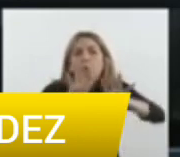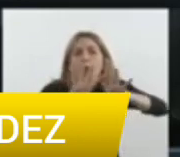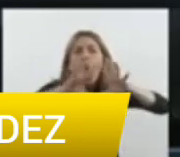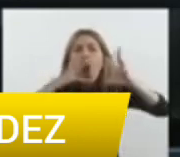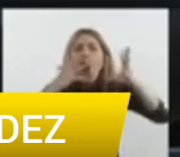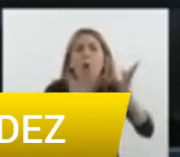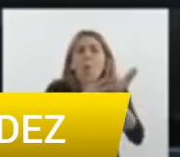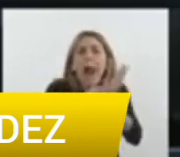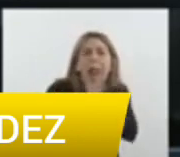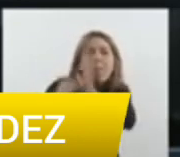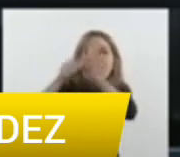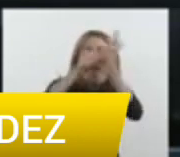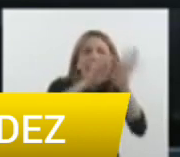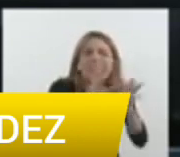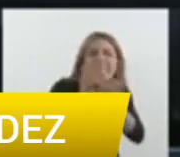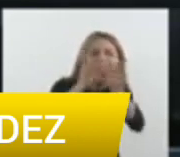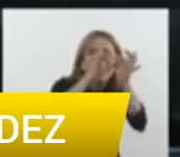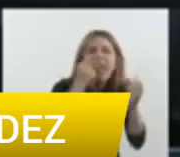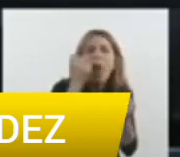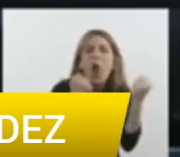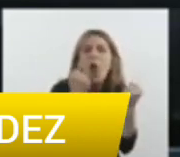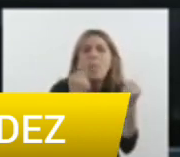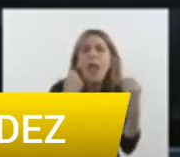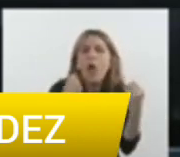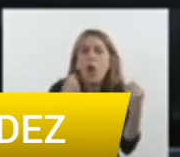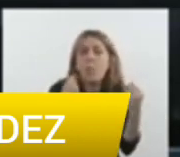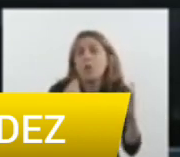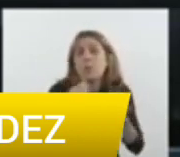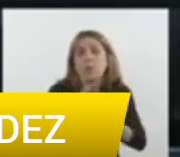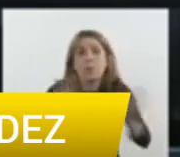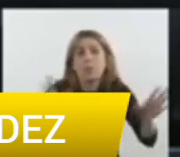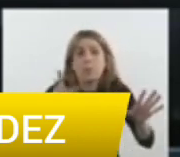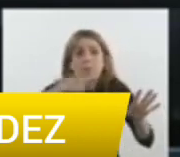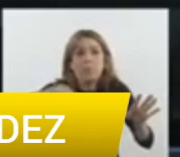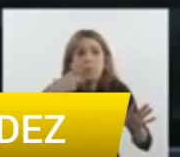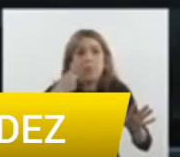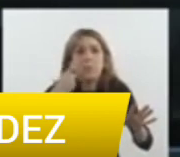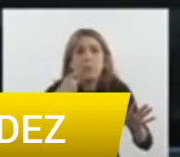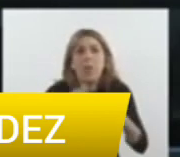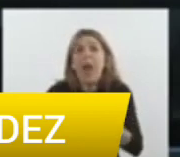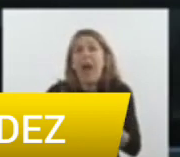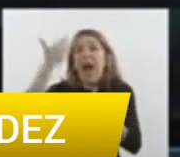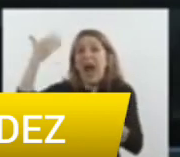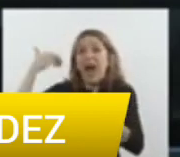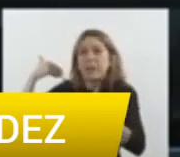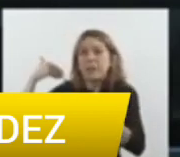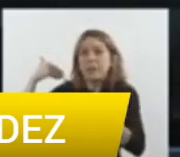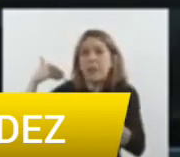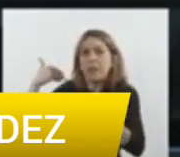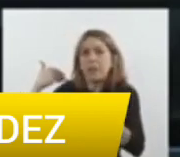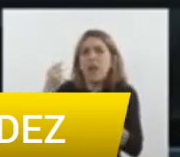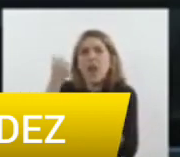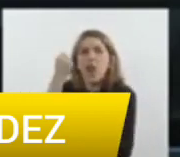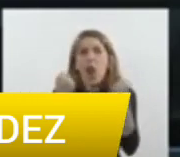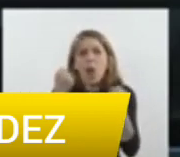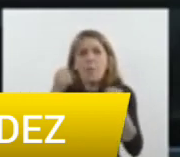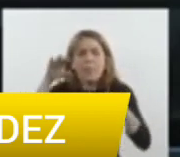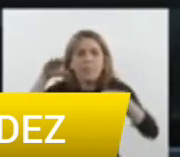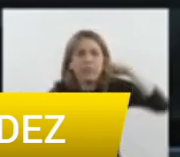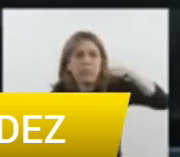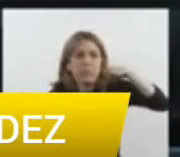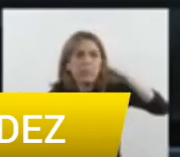que viene. Porque lo que ha quedado demostrado es que lo que había generaba mucha desigualdad y mucha